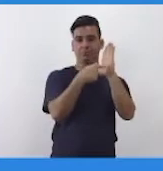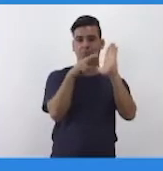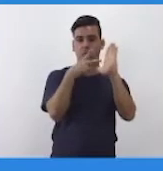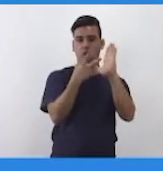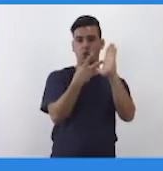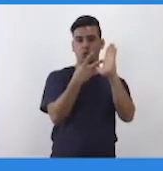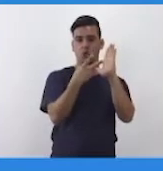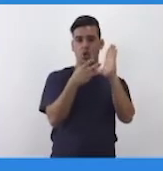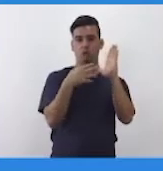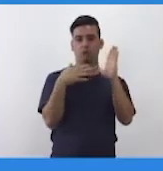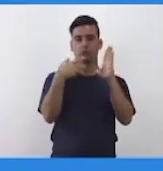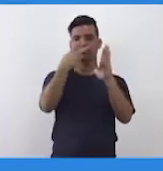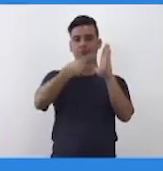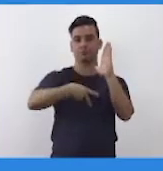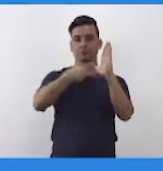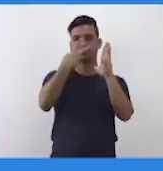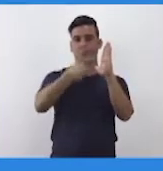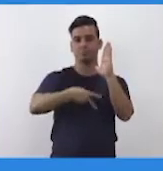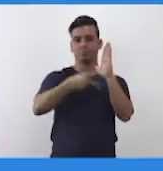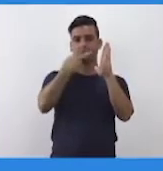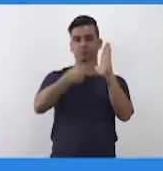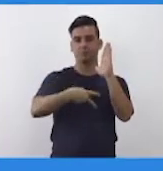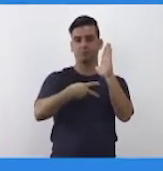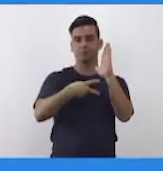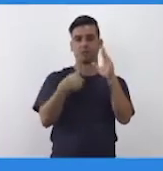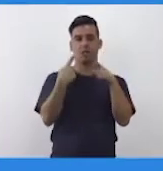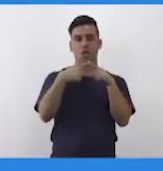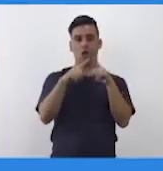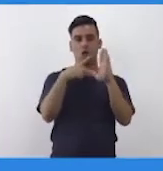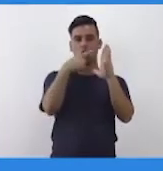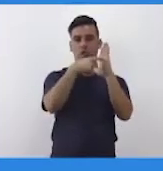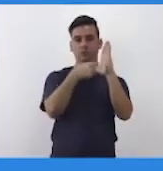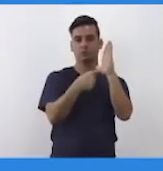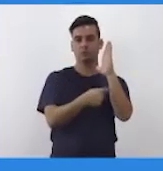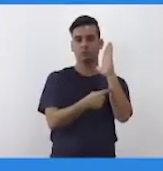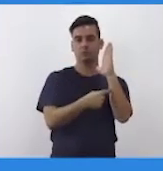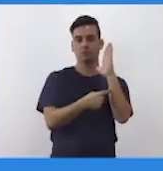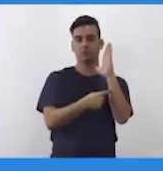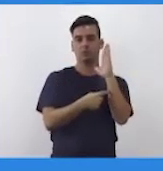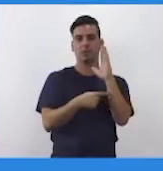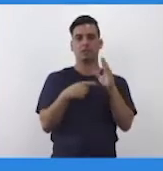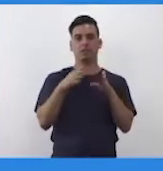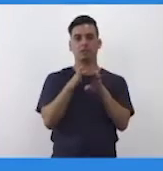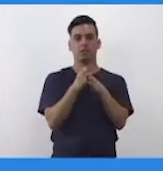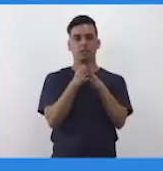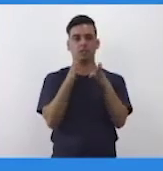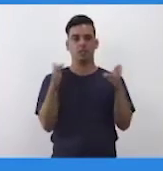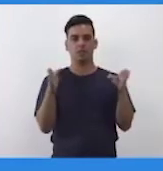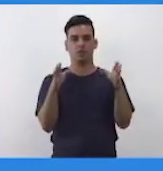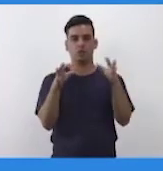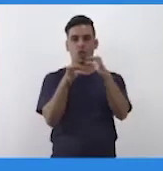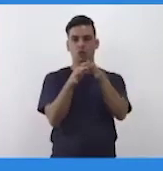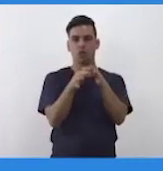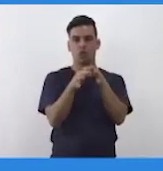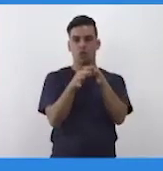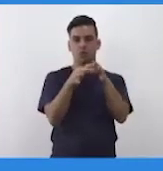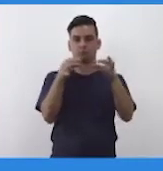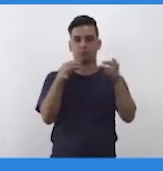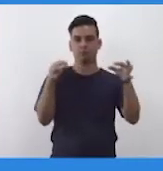bien aparece en pantalla, son procesos celulares que requieren de esta